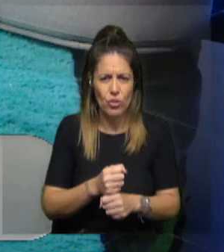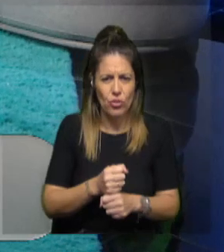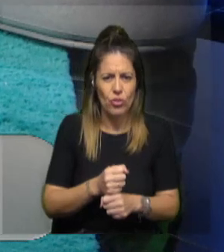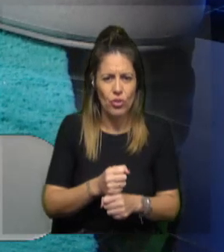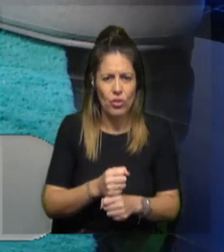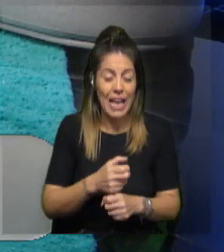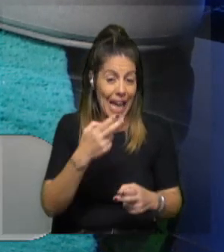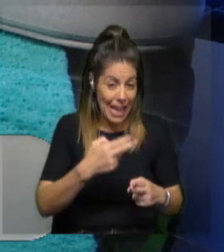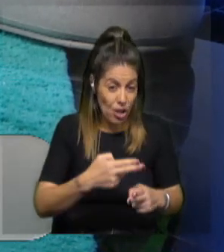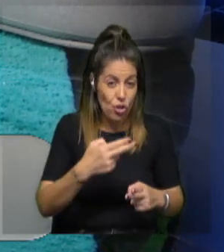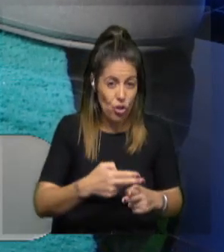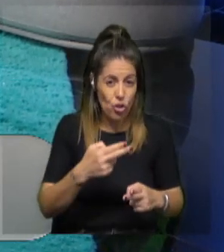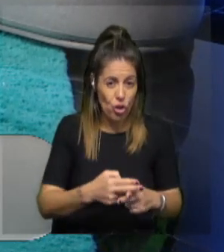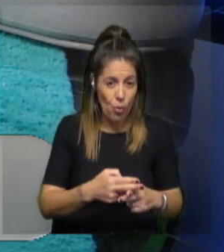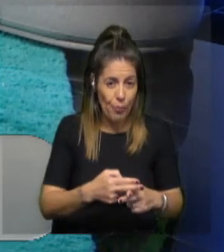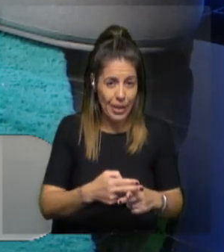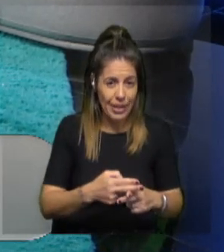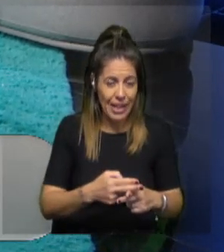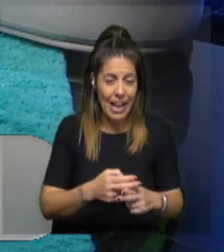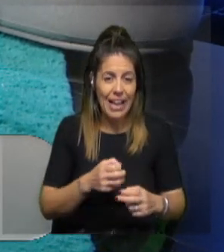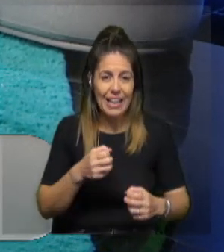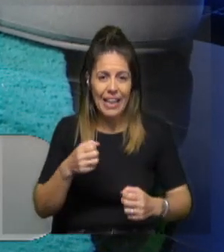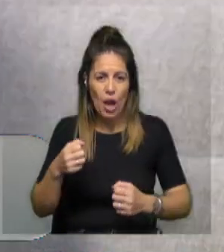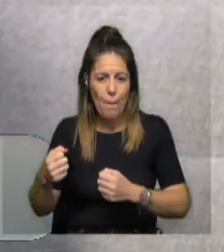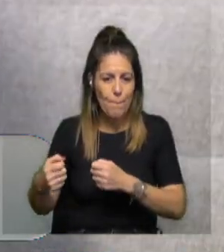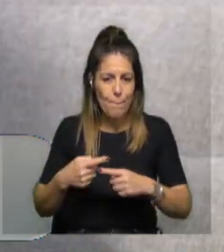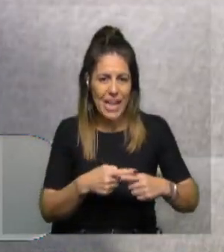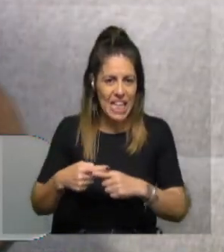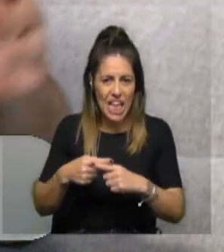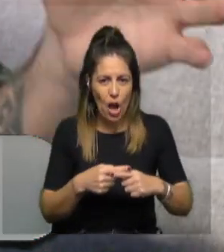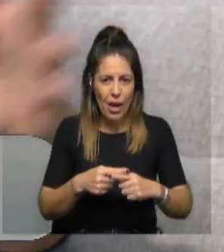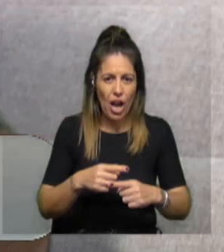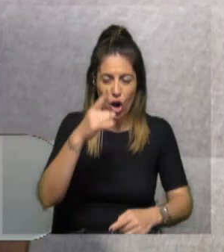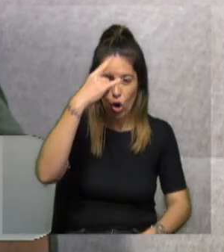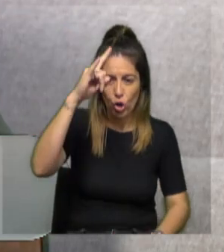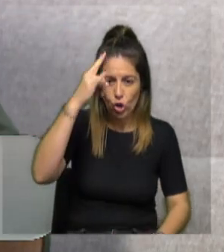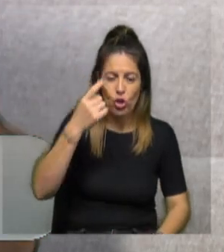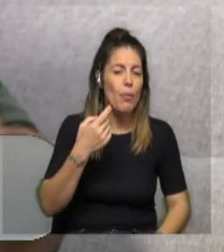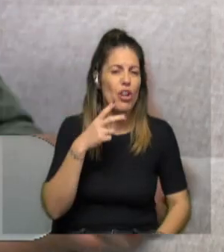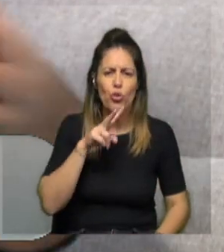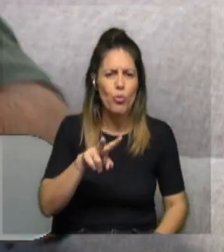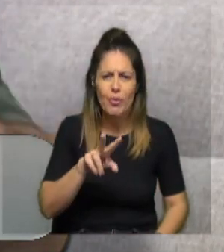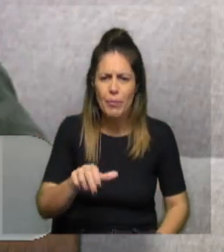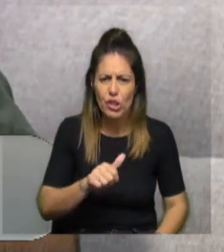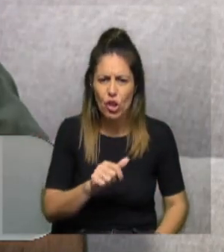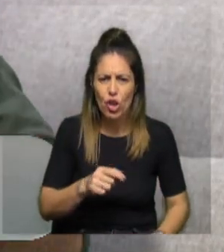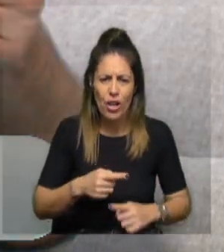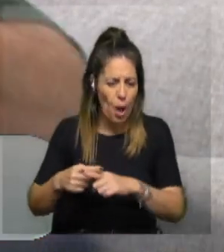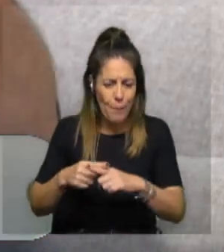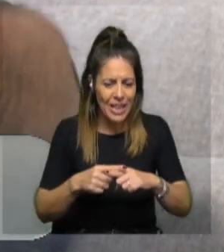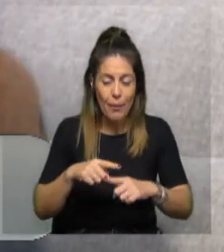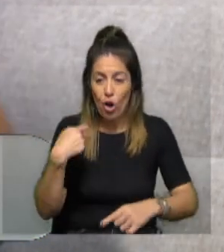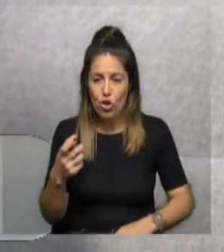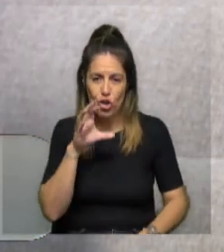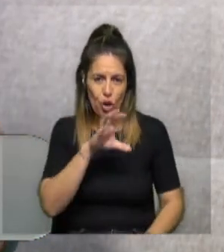el nombre es peleaban con toros, después parece que eso no estuvo bien visto, y se peleaban con perros. Por